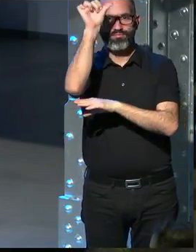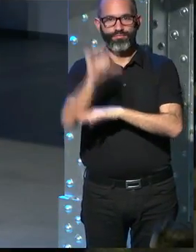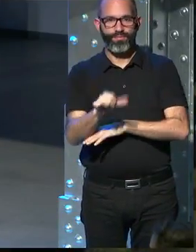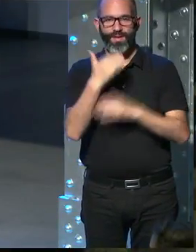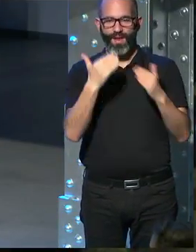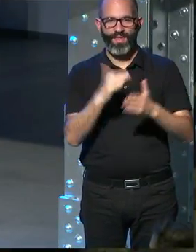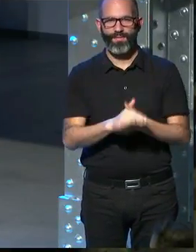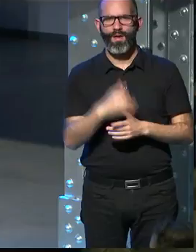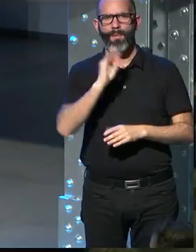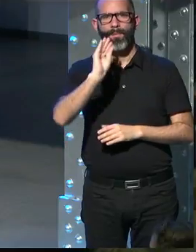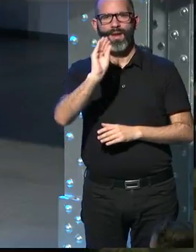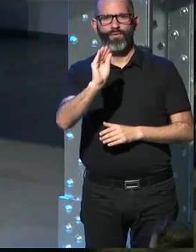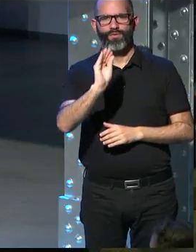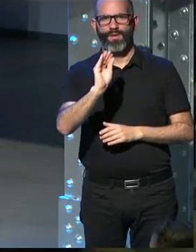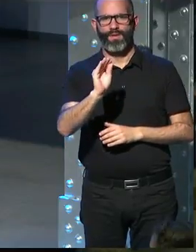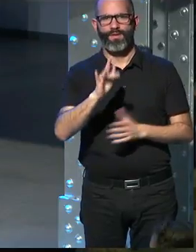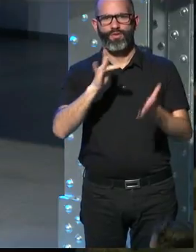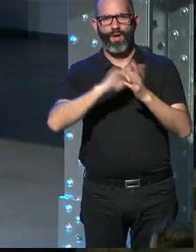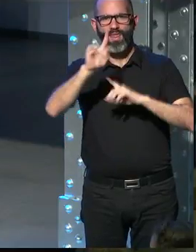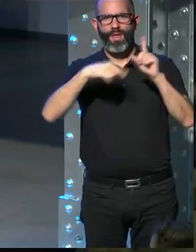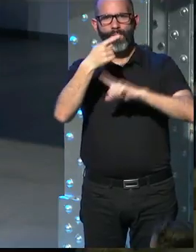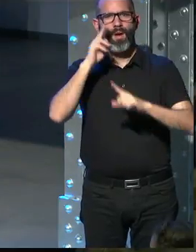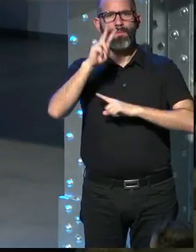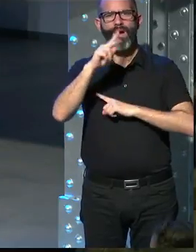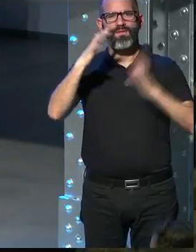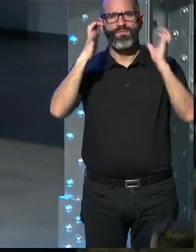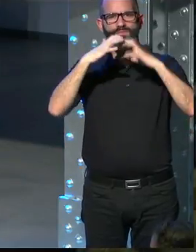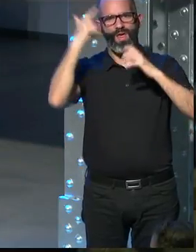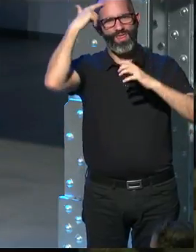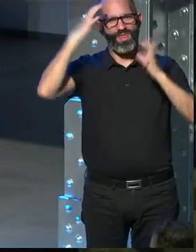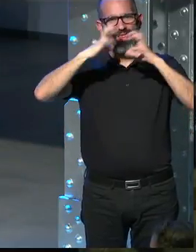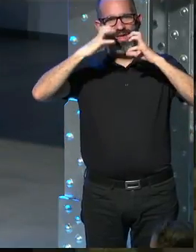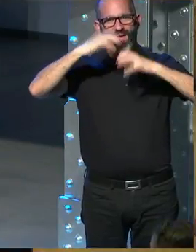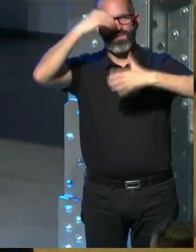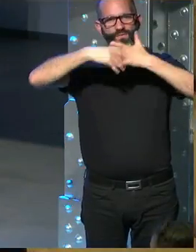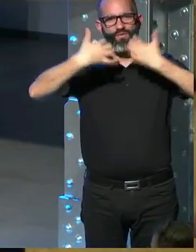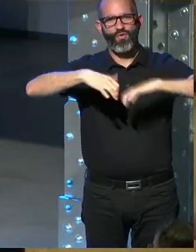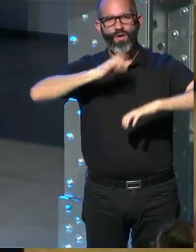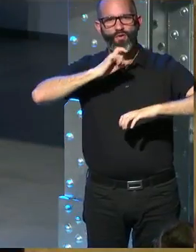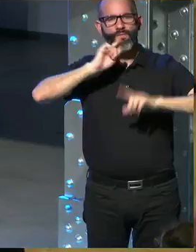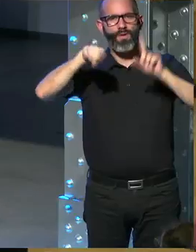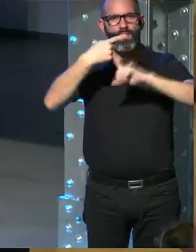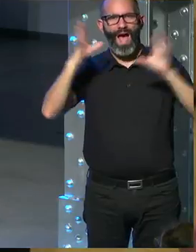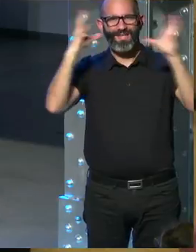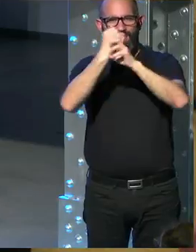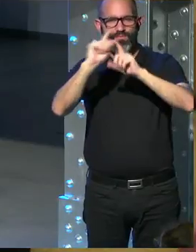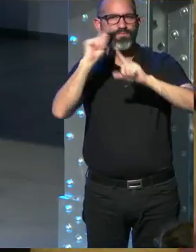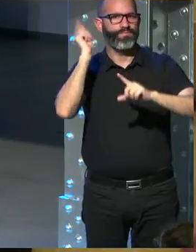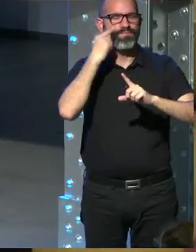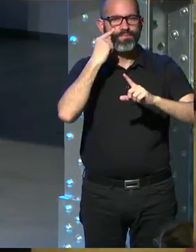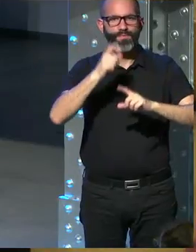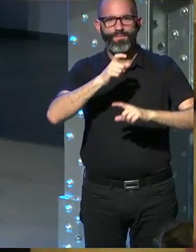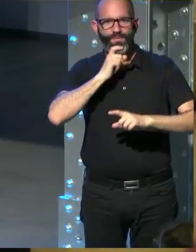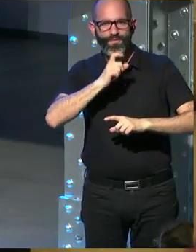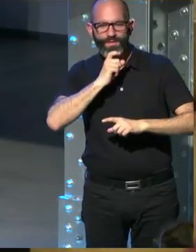ambos. La pregunta es la siguiente. Después de ver cómo funciona el cerebro, lo difícil que es captar la atención, la pregunta es,